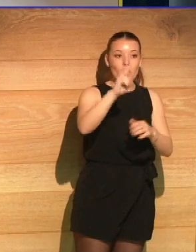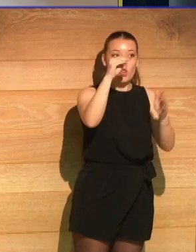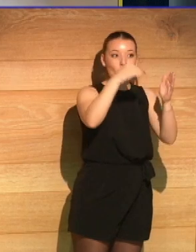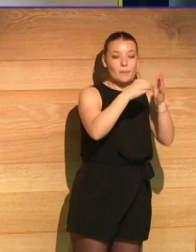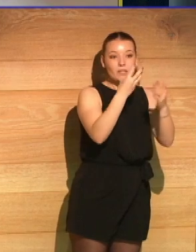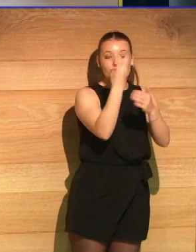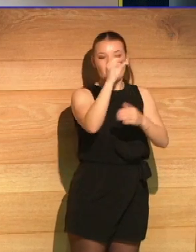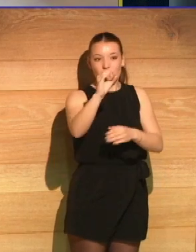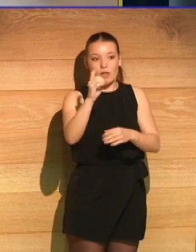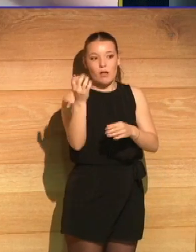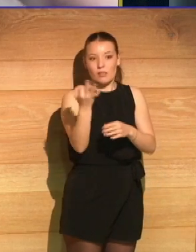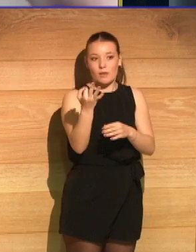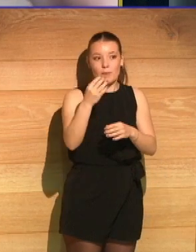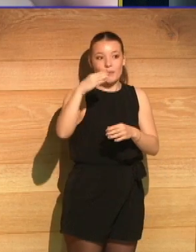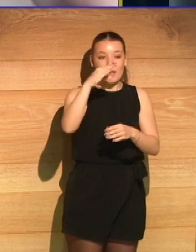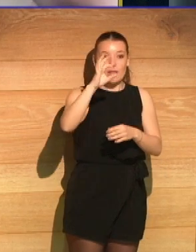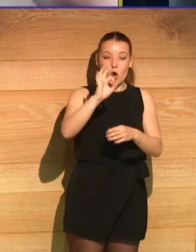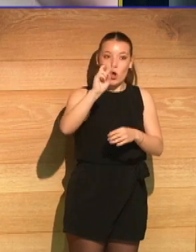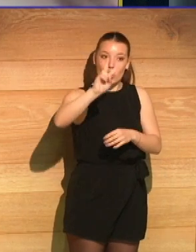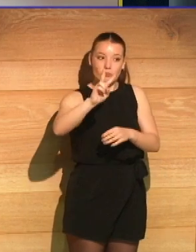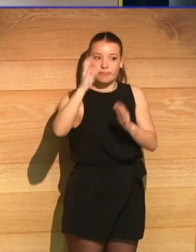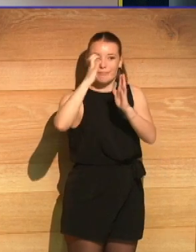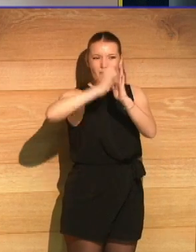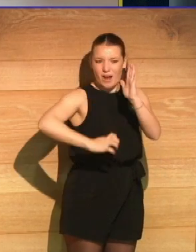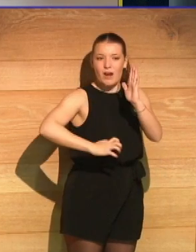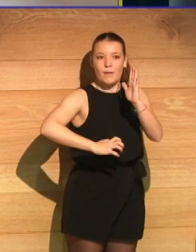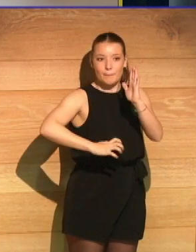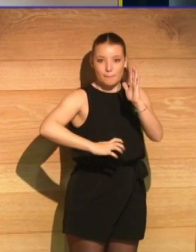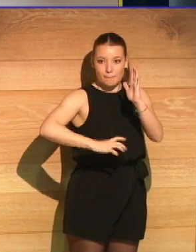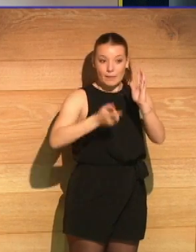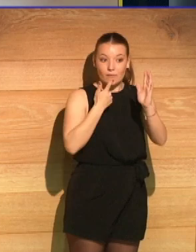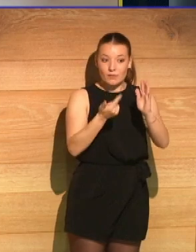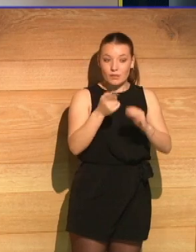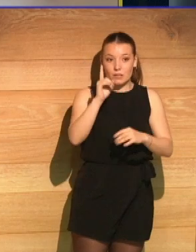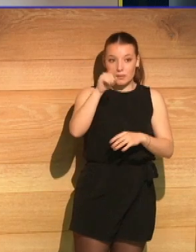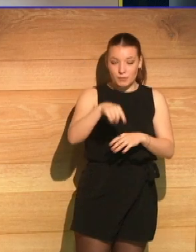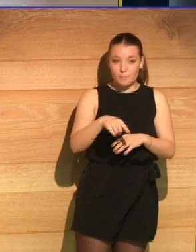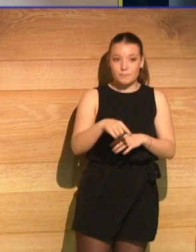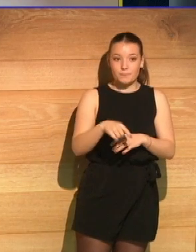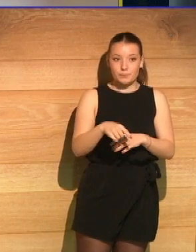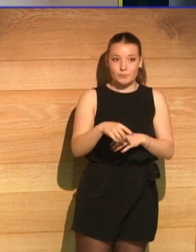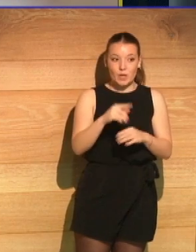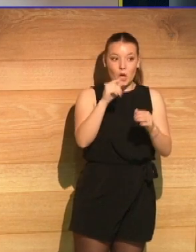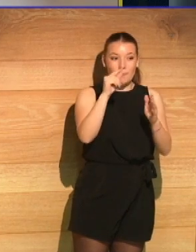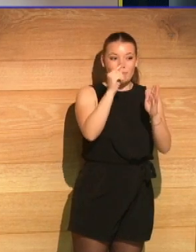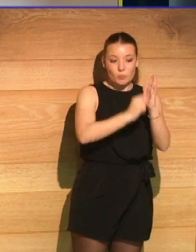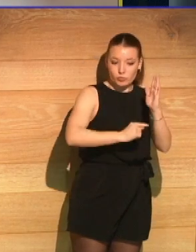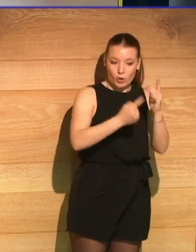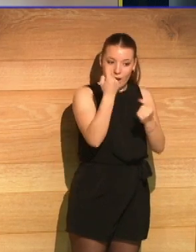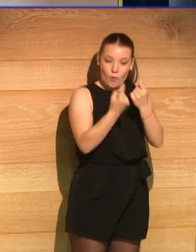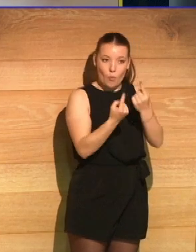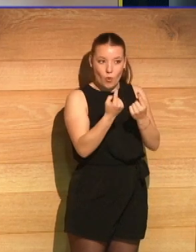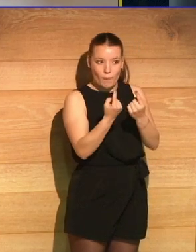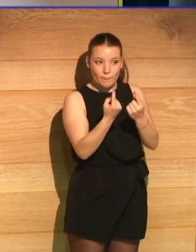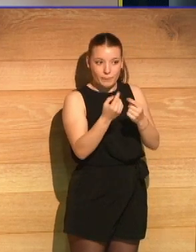CO2 en la Unión Europea de lo que hacíamos en 1990 y que dice sobre todo que en algún punto por determinar en la segunda